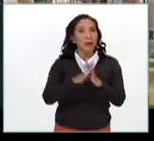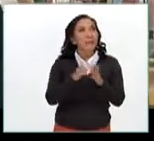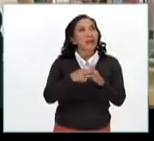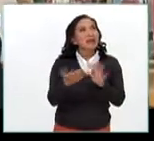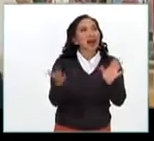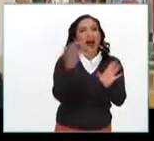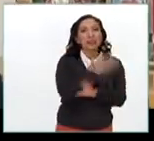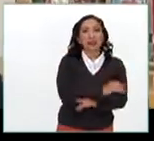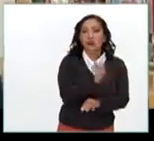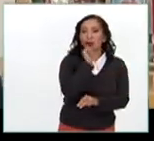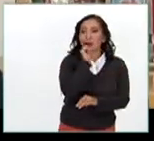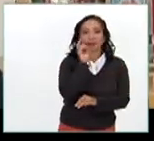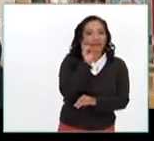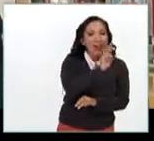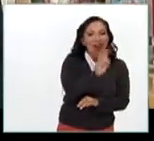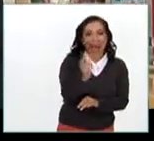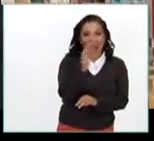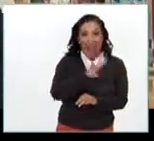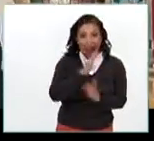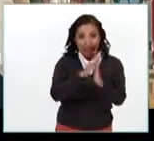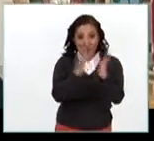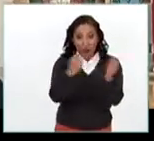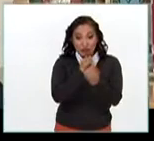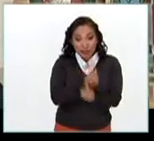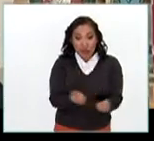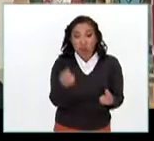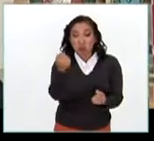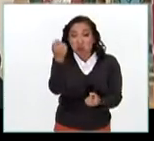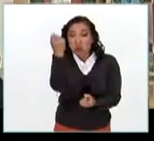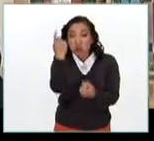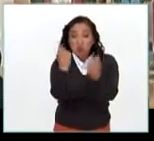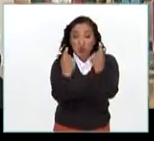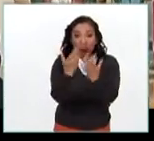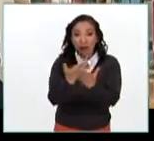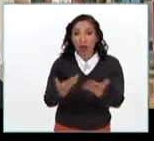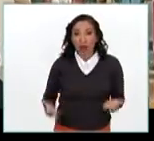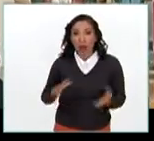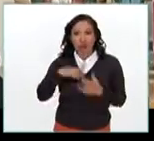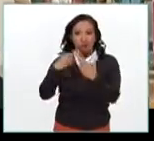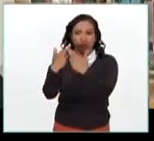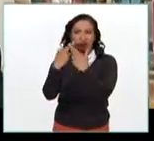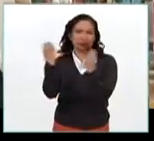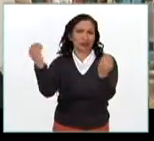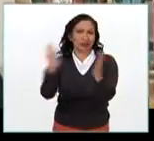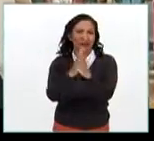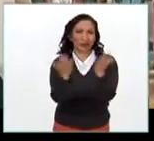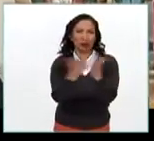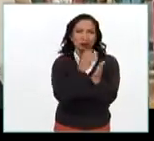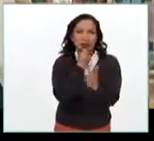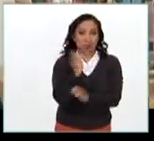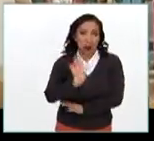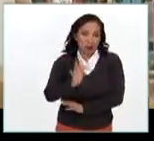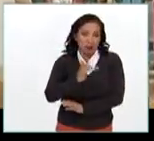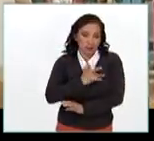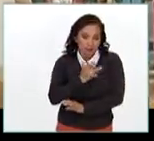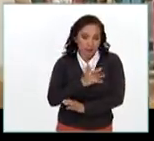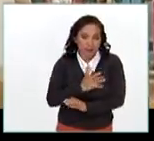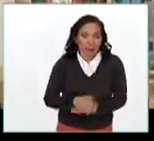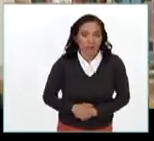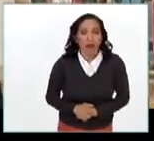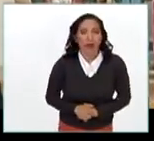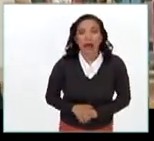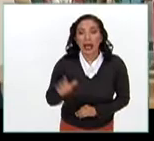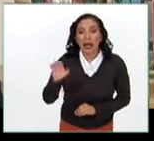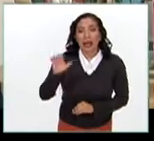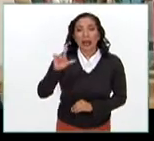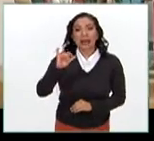empezó cuando no había propuestas editoriales para niños y actualmente hay una sobreoferta, a veces me da la impresión. Pues estamos